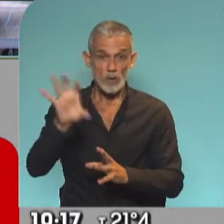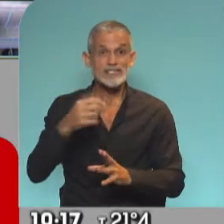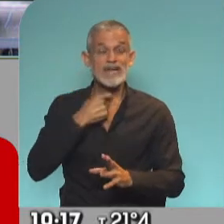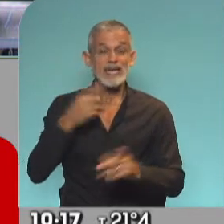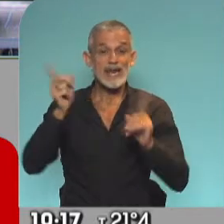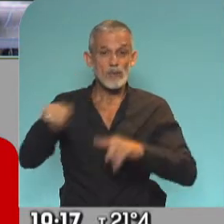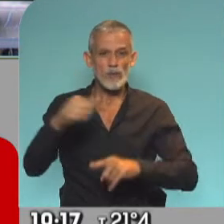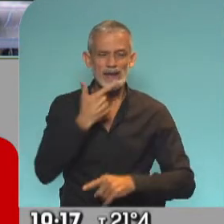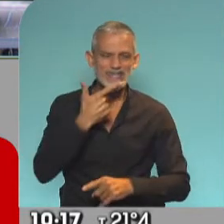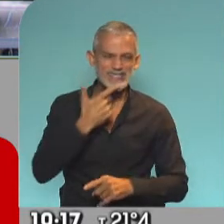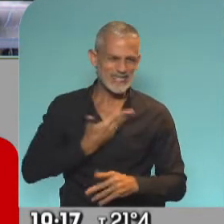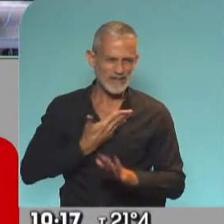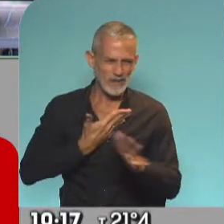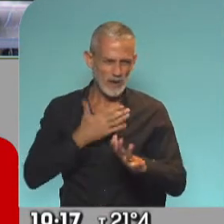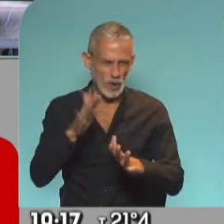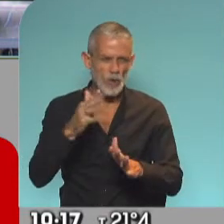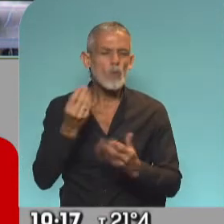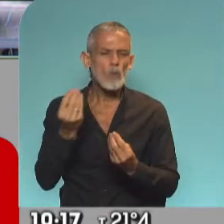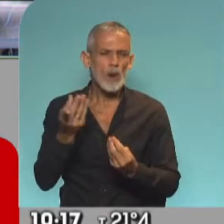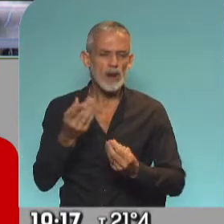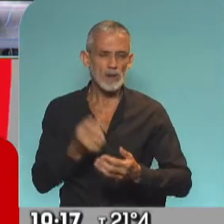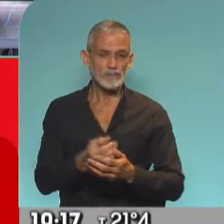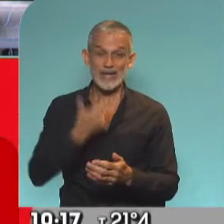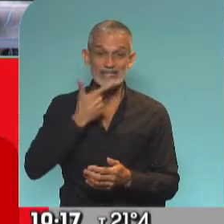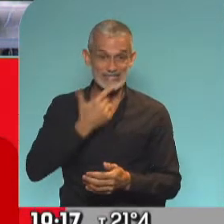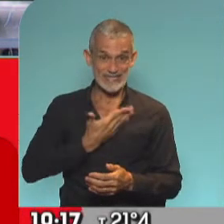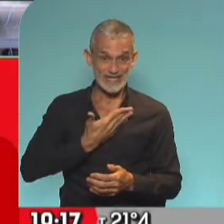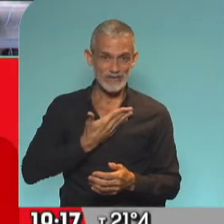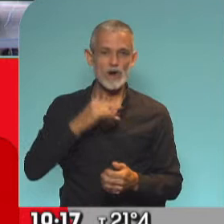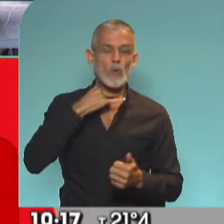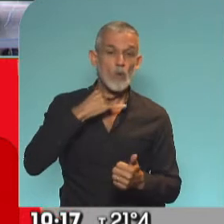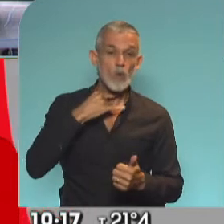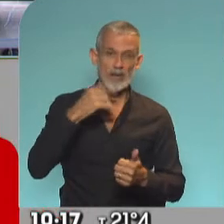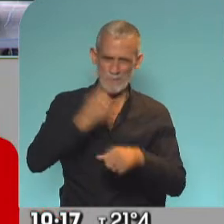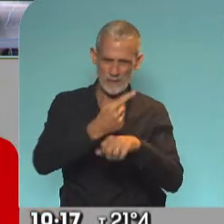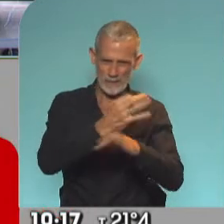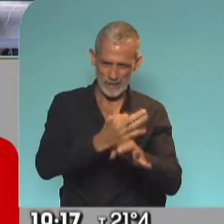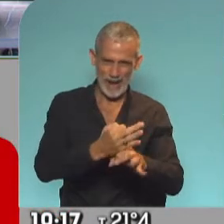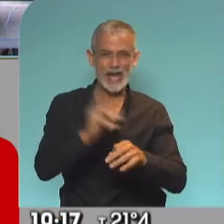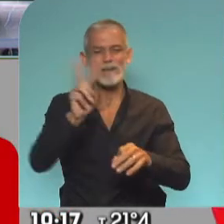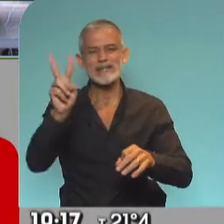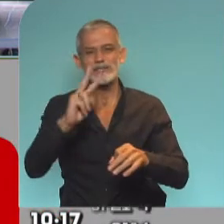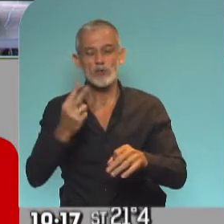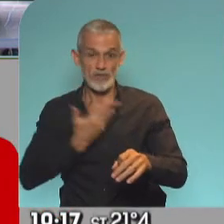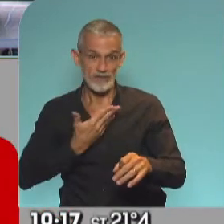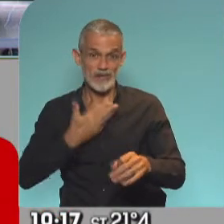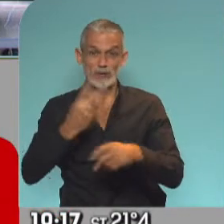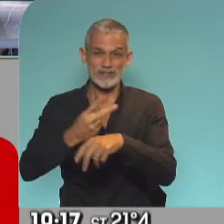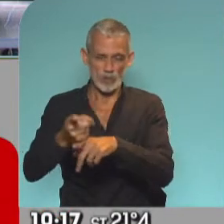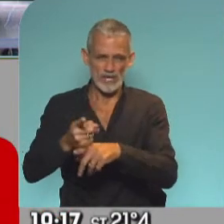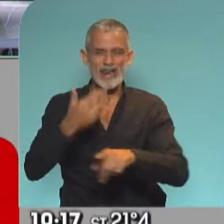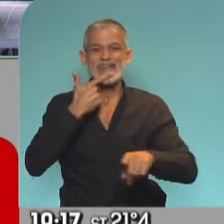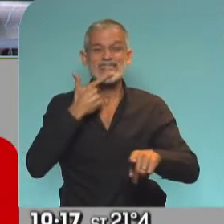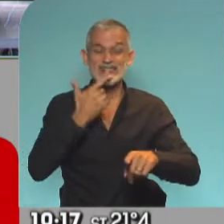volver el 17 a mediados de febrero? 17 de febrero, Jujuy la primaria, 22 de febrero la secundaria, 17